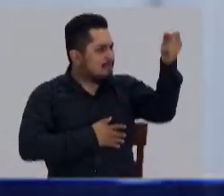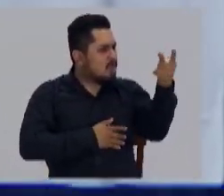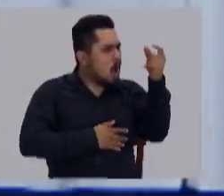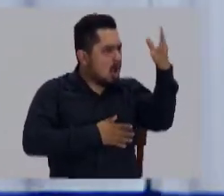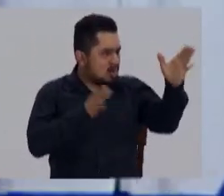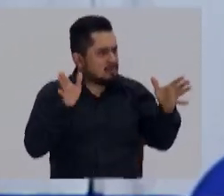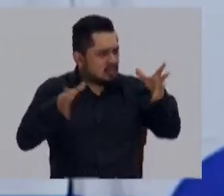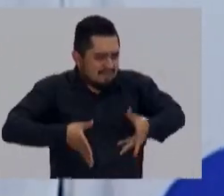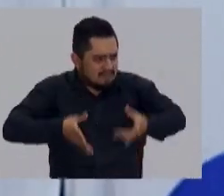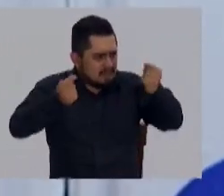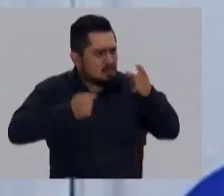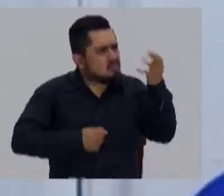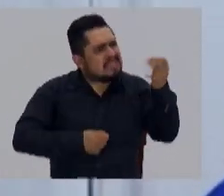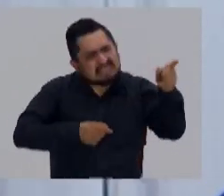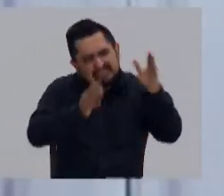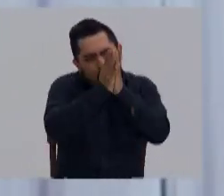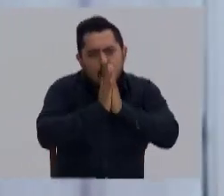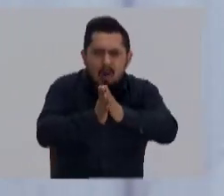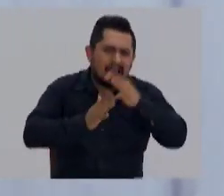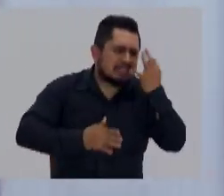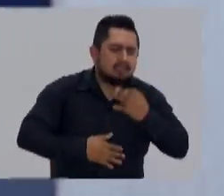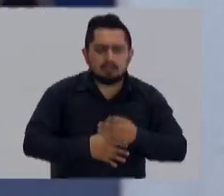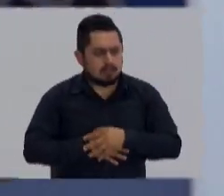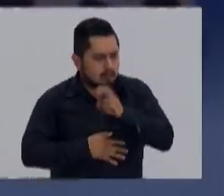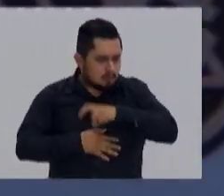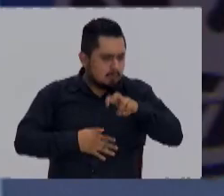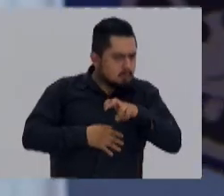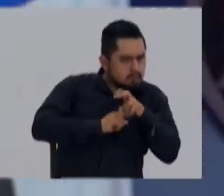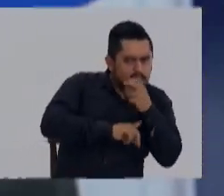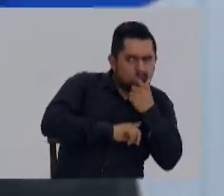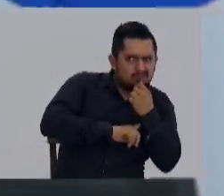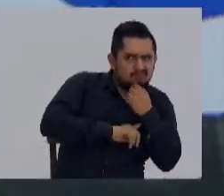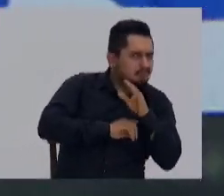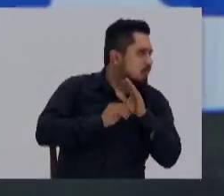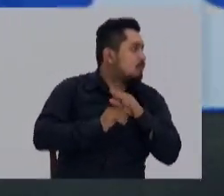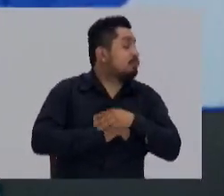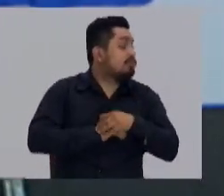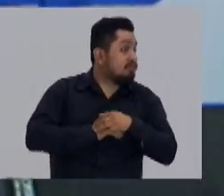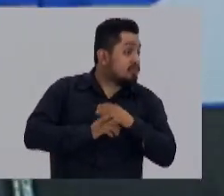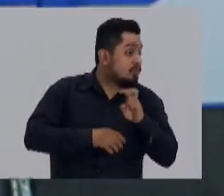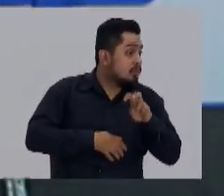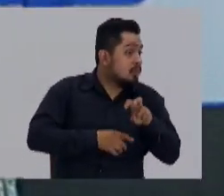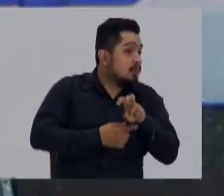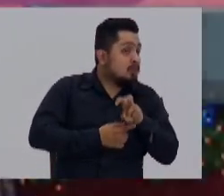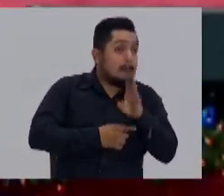recíbale, usted que tiene necesidad de oración, usted que tiene... Y hay gente que no quiere escuchar, ¿y qué hace?